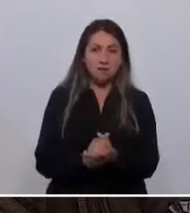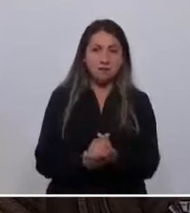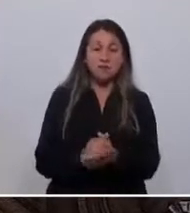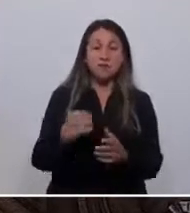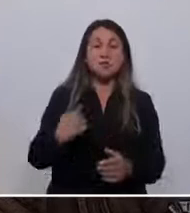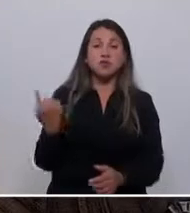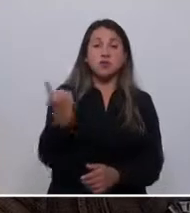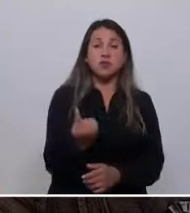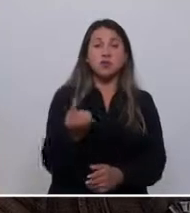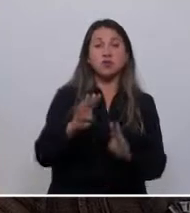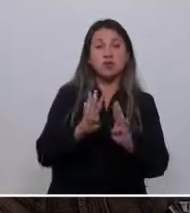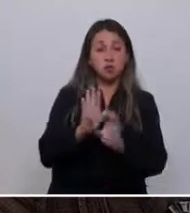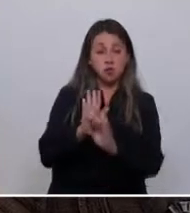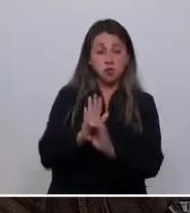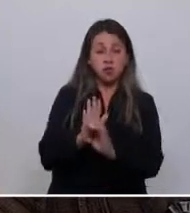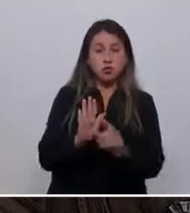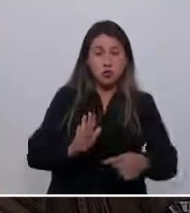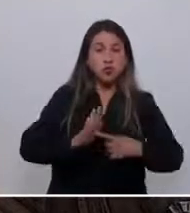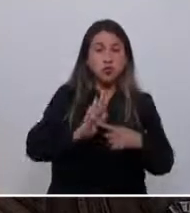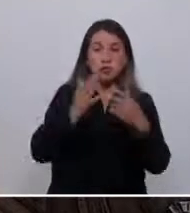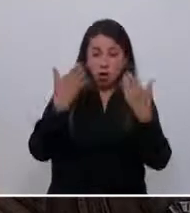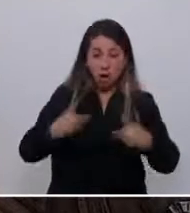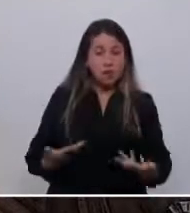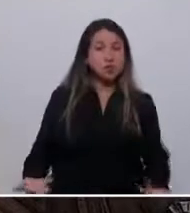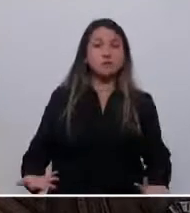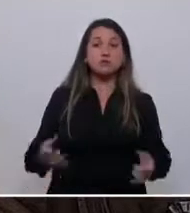la Constituyente a mostrarme tal cual soy,